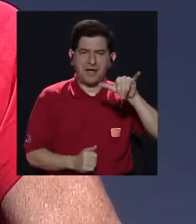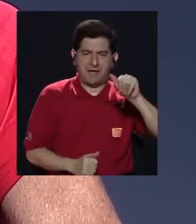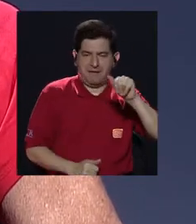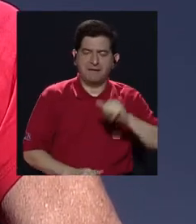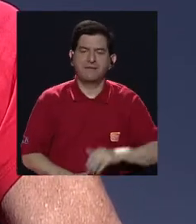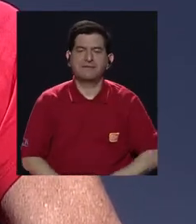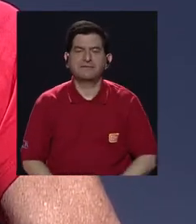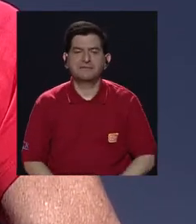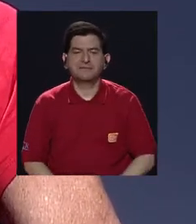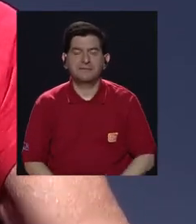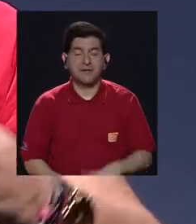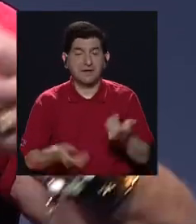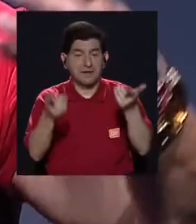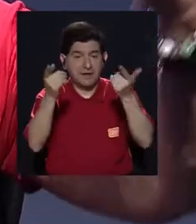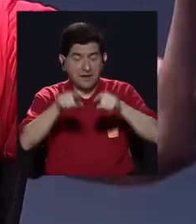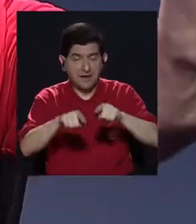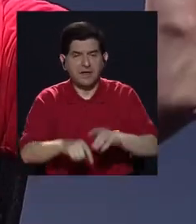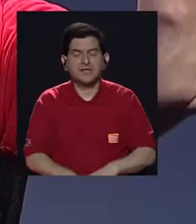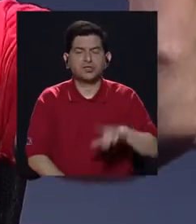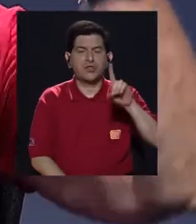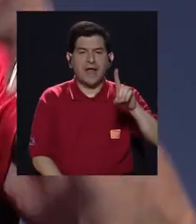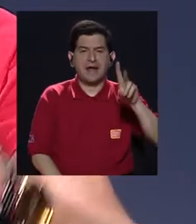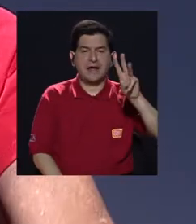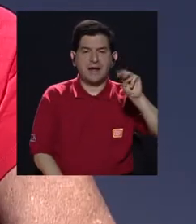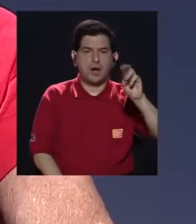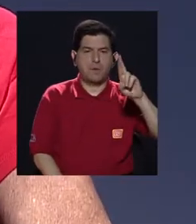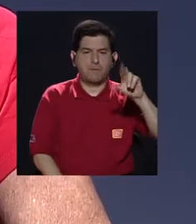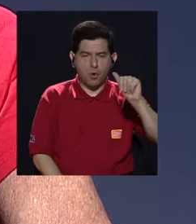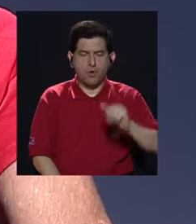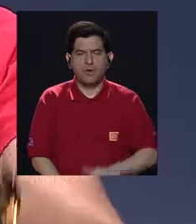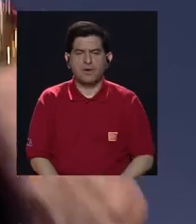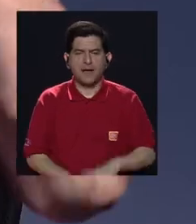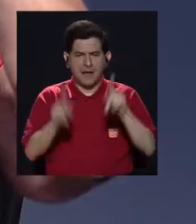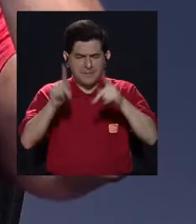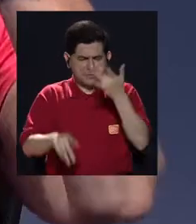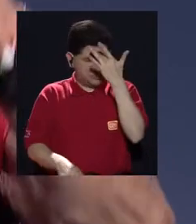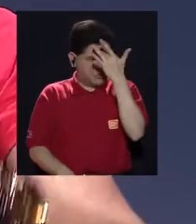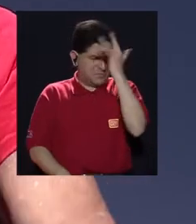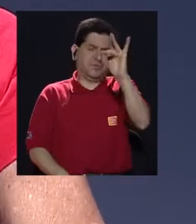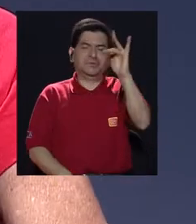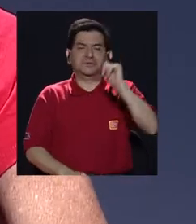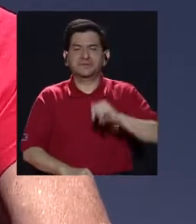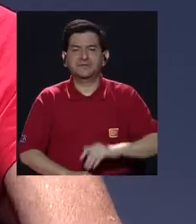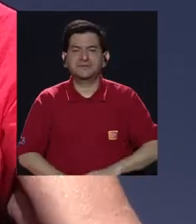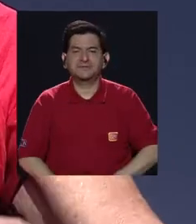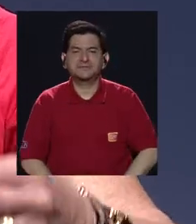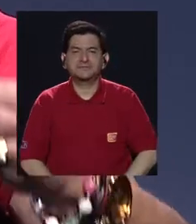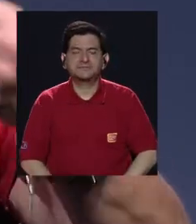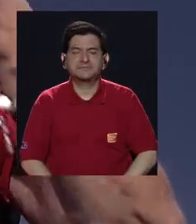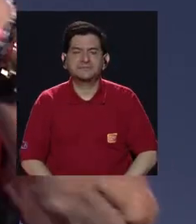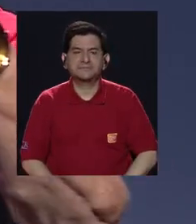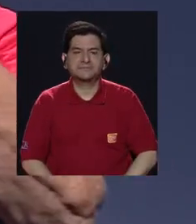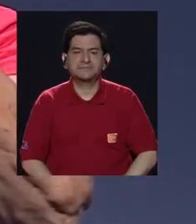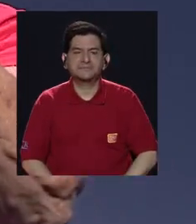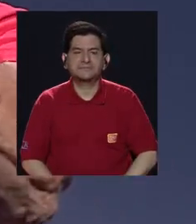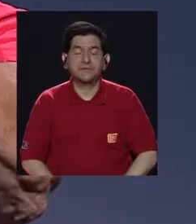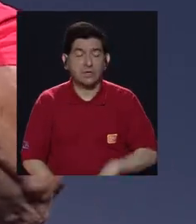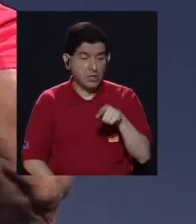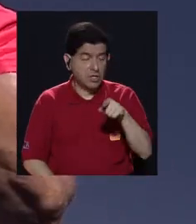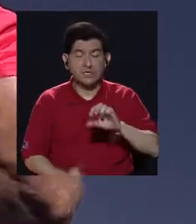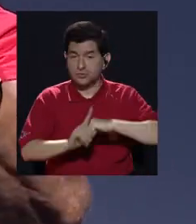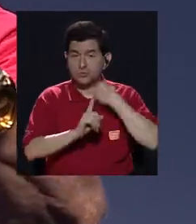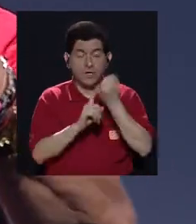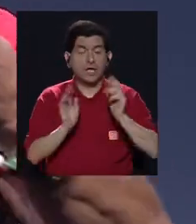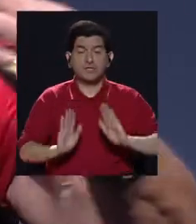acueductos alcantarillados darle el mora que es esta brillante es de hombre y que es